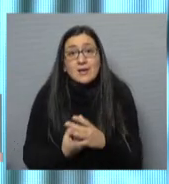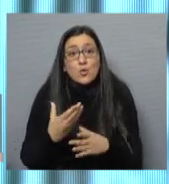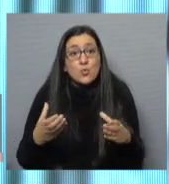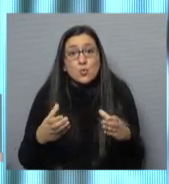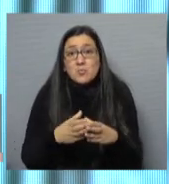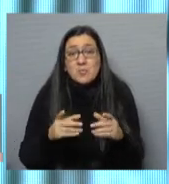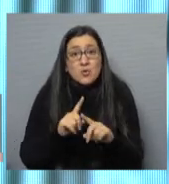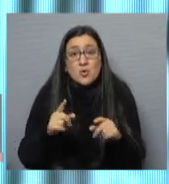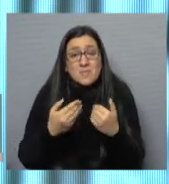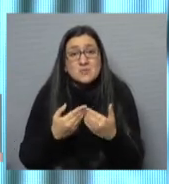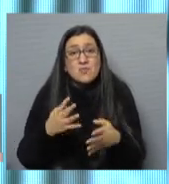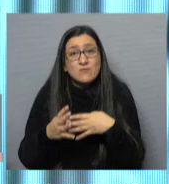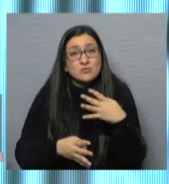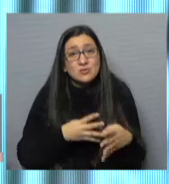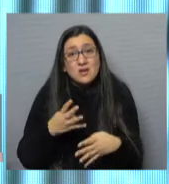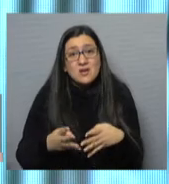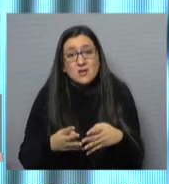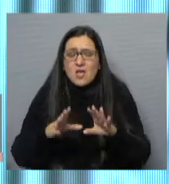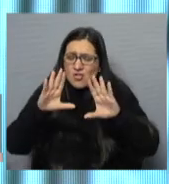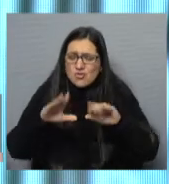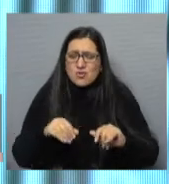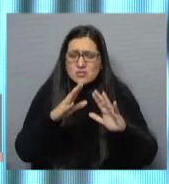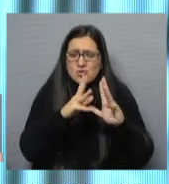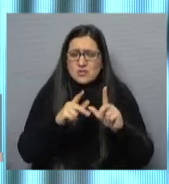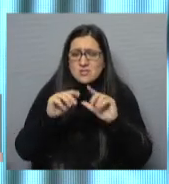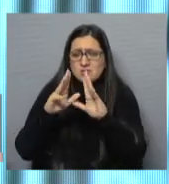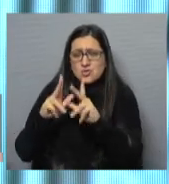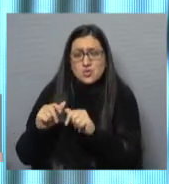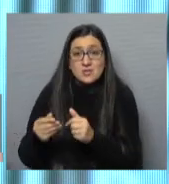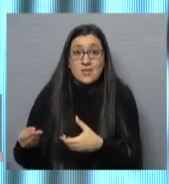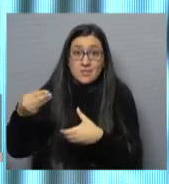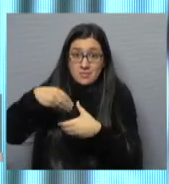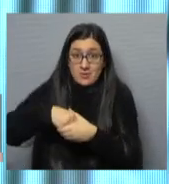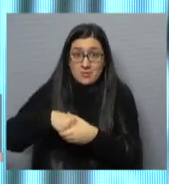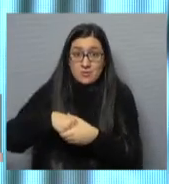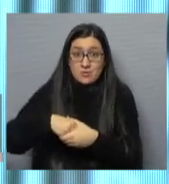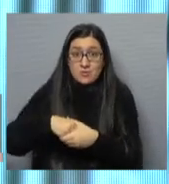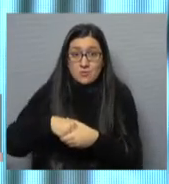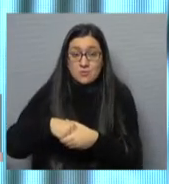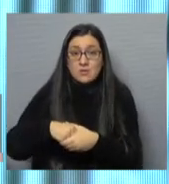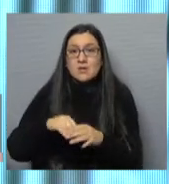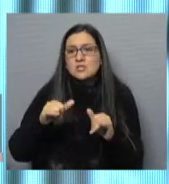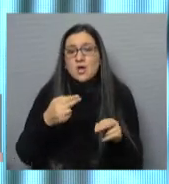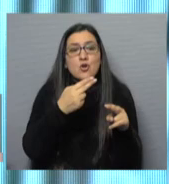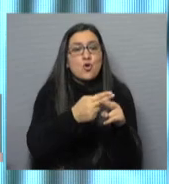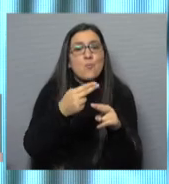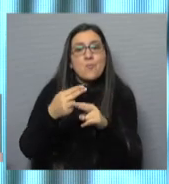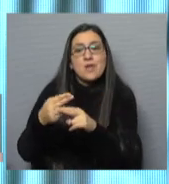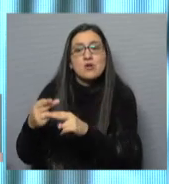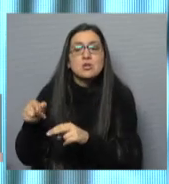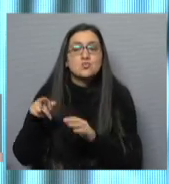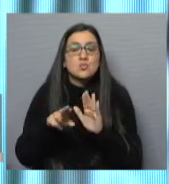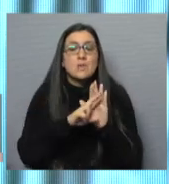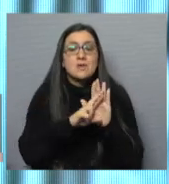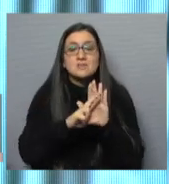su periodo. Todas las organizaciones que la conforman nombraron a su